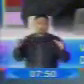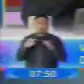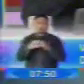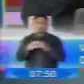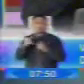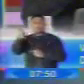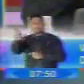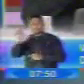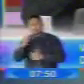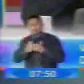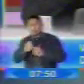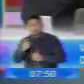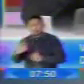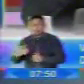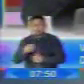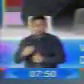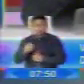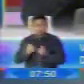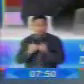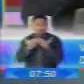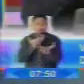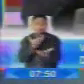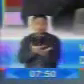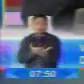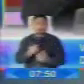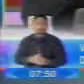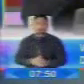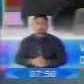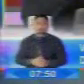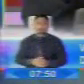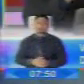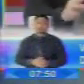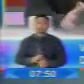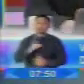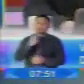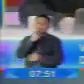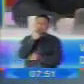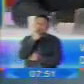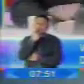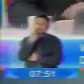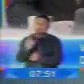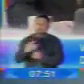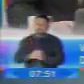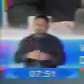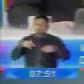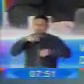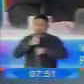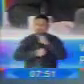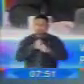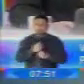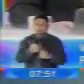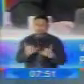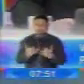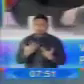la problemática, con las críticas, con las opciones, con las propuestas. Oye, me ha llamado la atención, ministro Velasco, que en este año